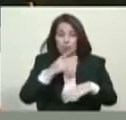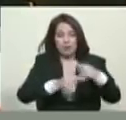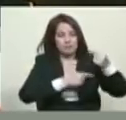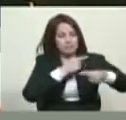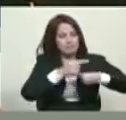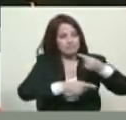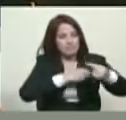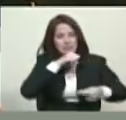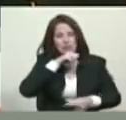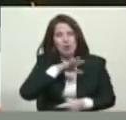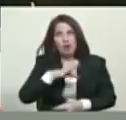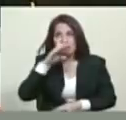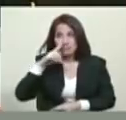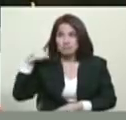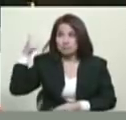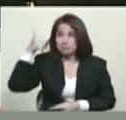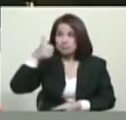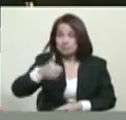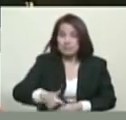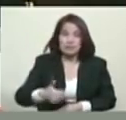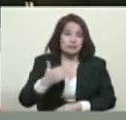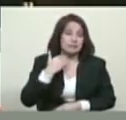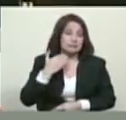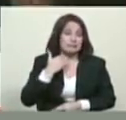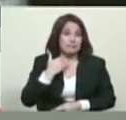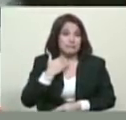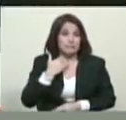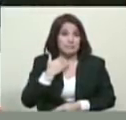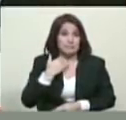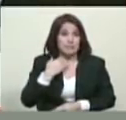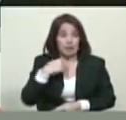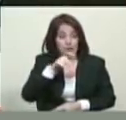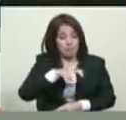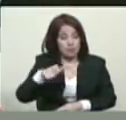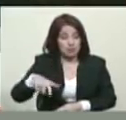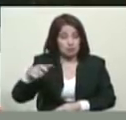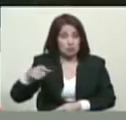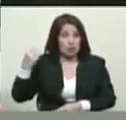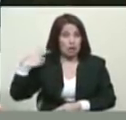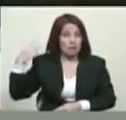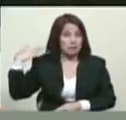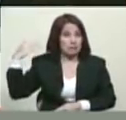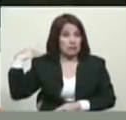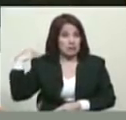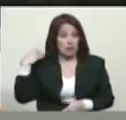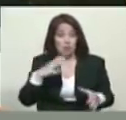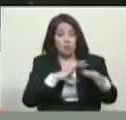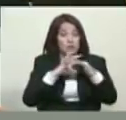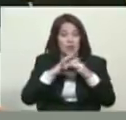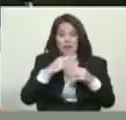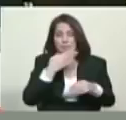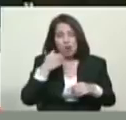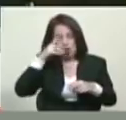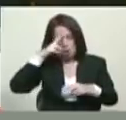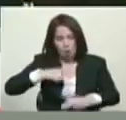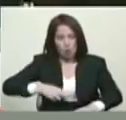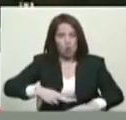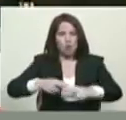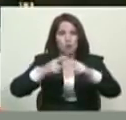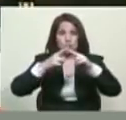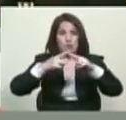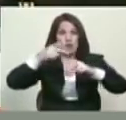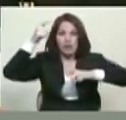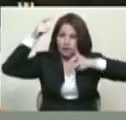nuestros antepasados. Esto es seguro, hermanas y hermanos, con la unidad, el mejor homenaje, yo diría, el mejor homenaje